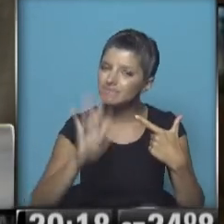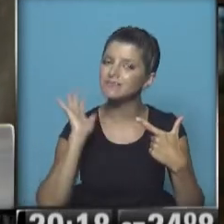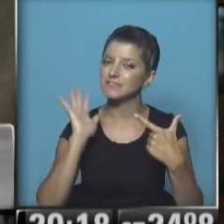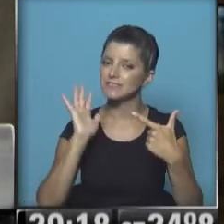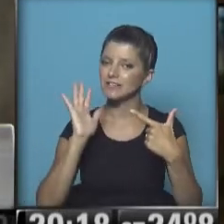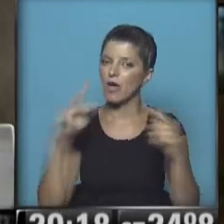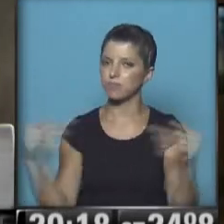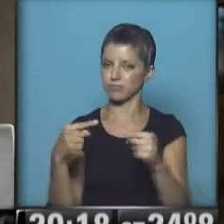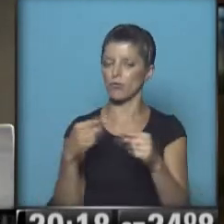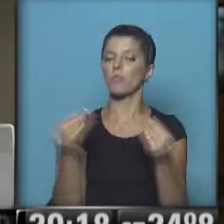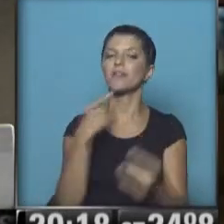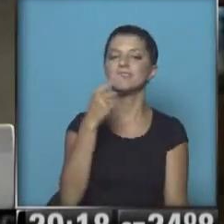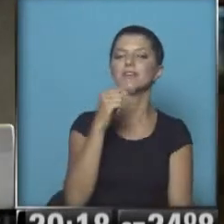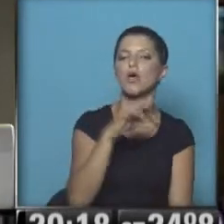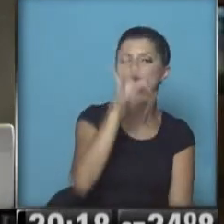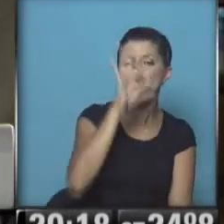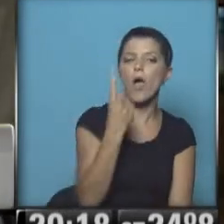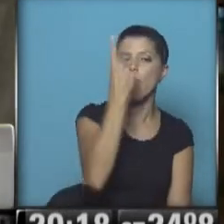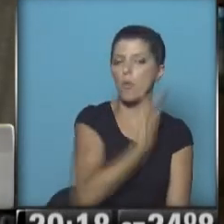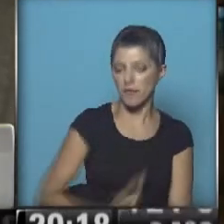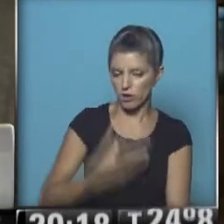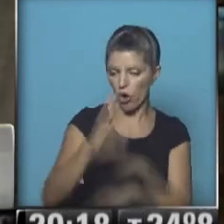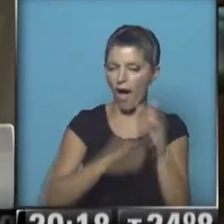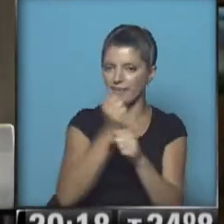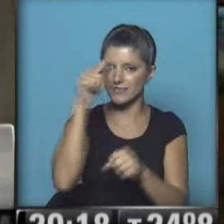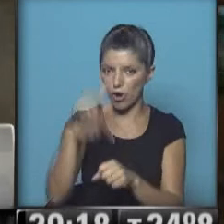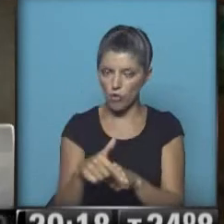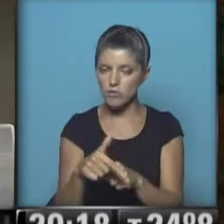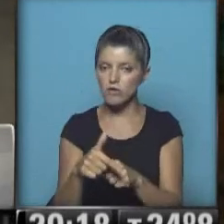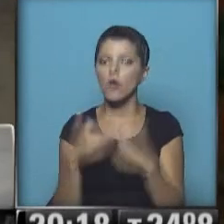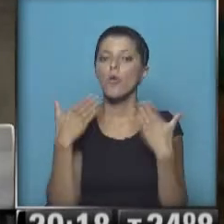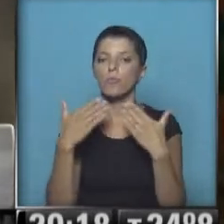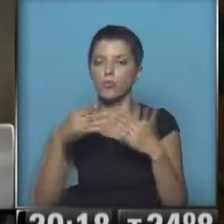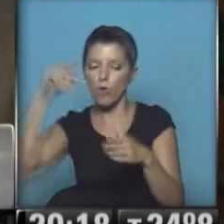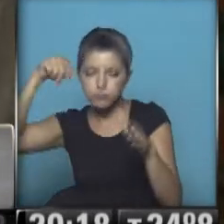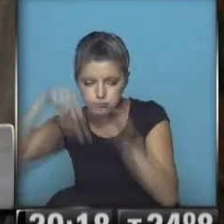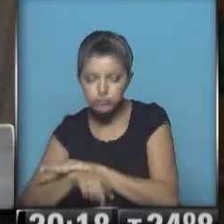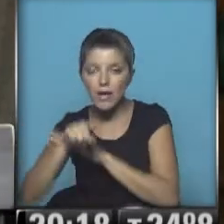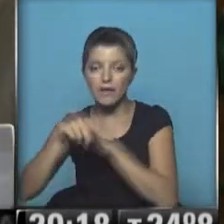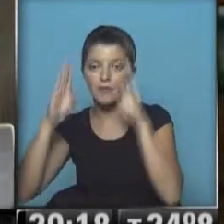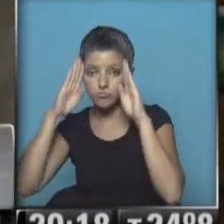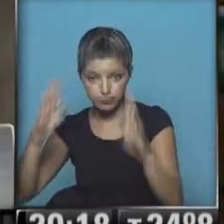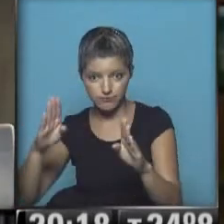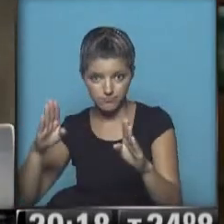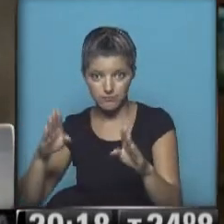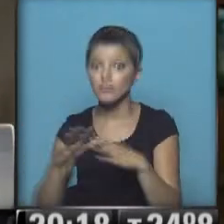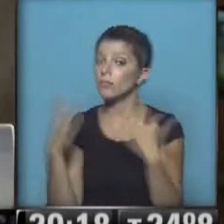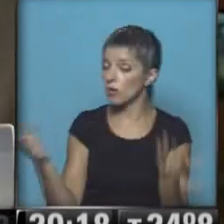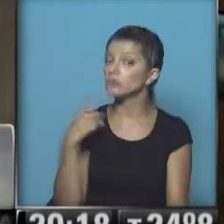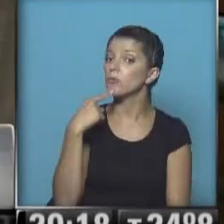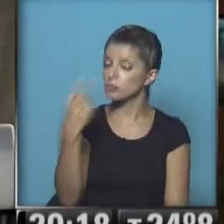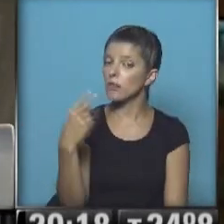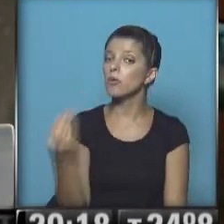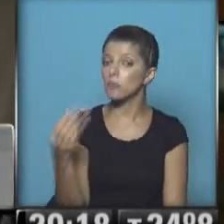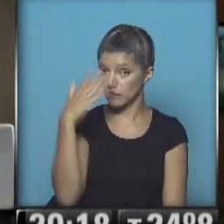se contradice porque dice ningún gobierno hasta ahora se atrevió a ir a fondo en este tema. Bueno, le preguntamos luego si